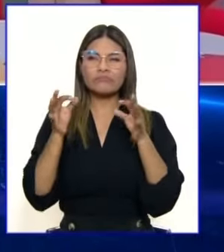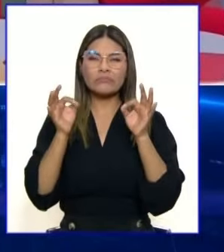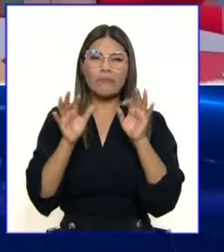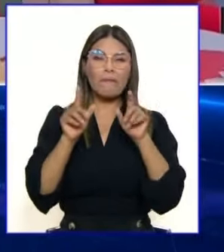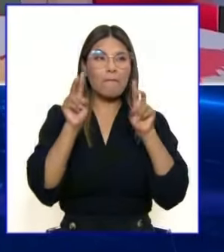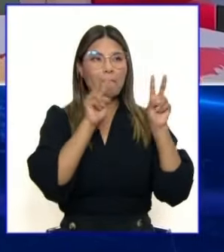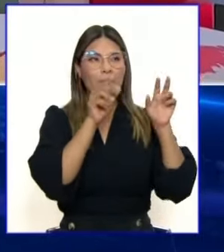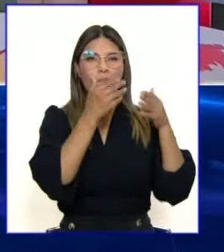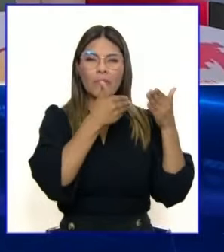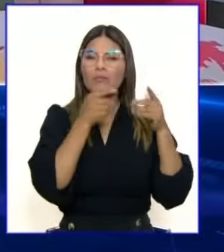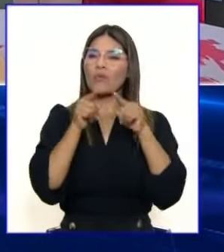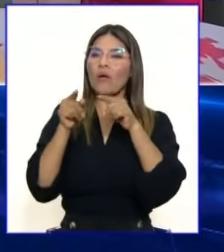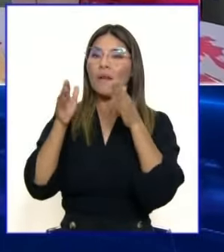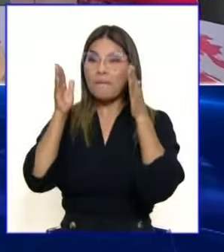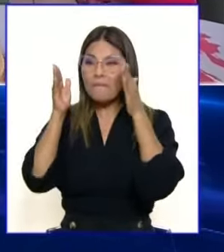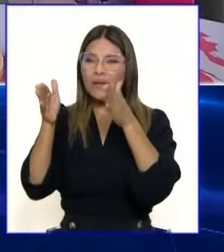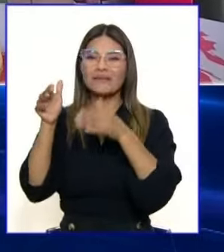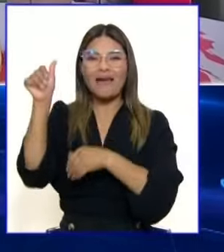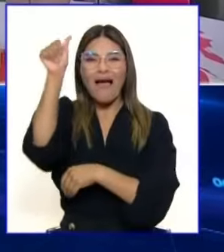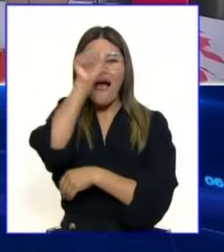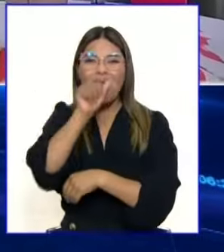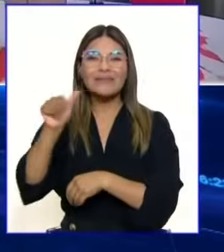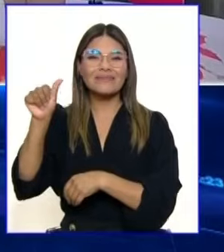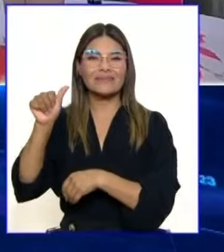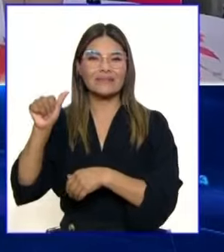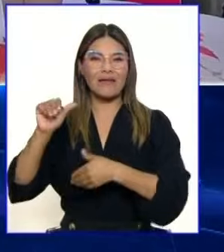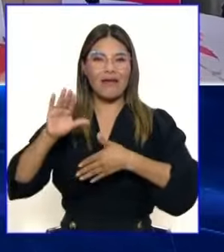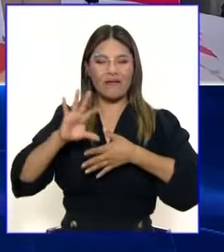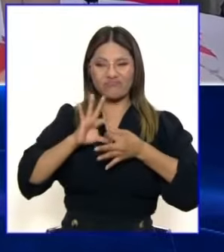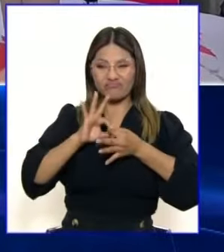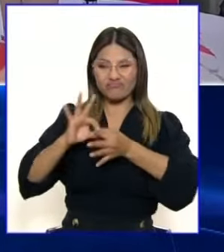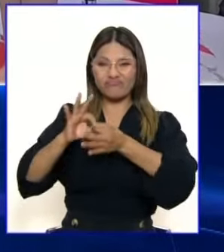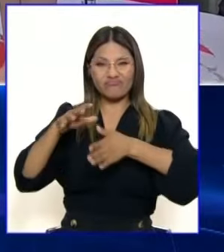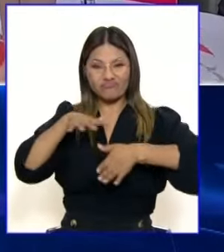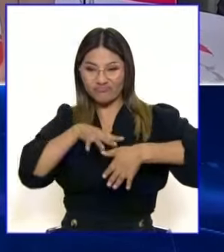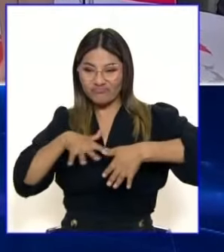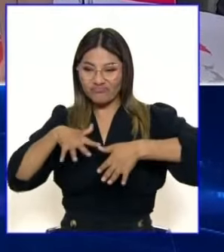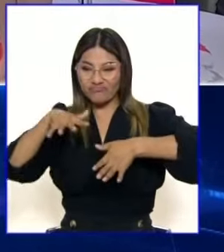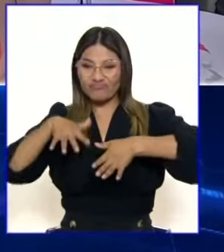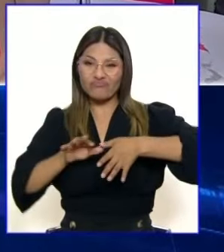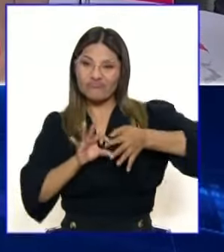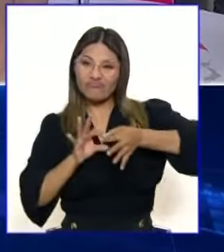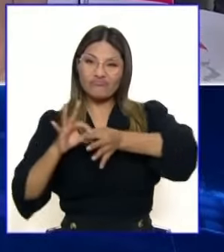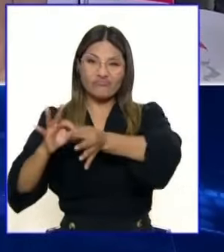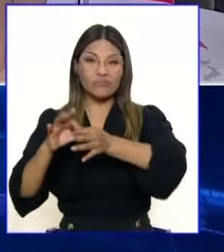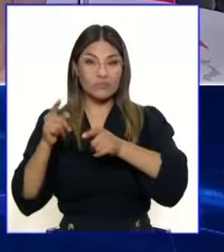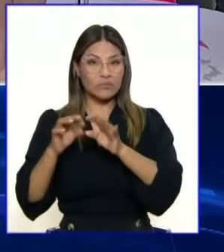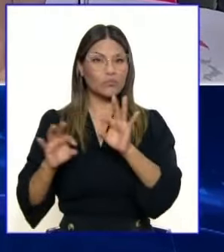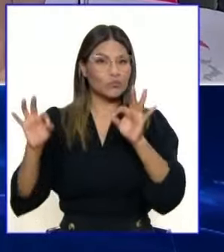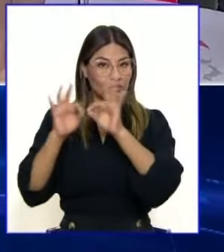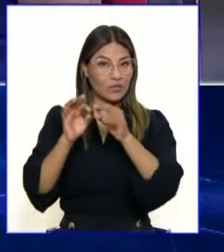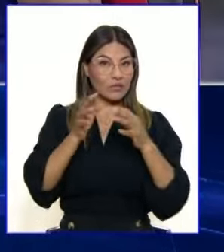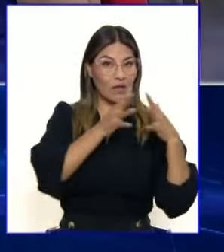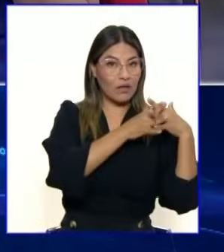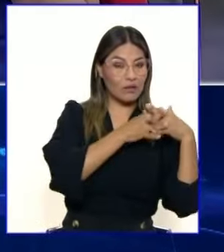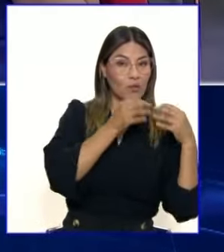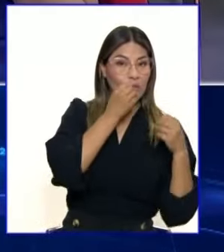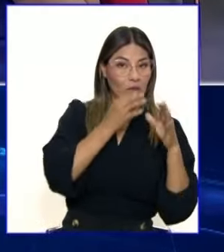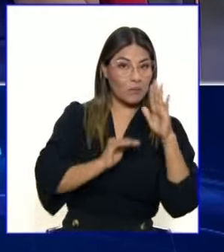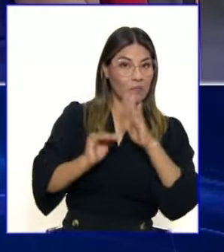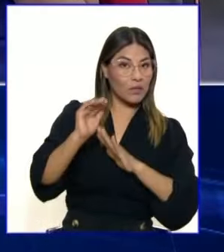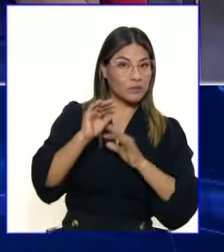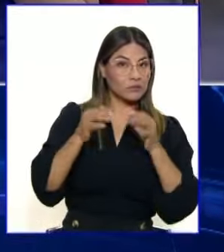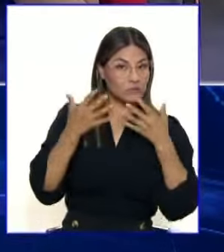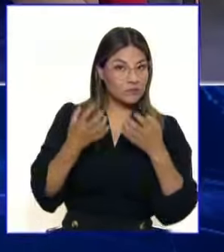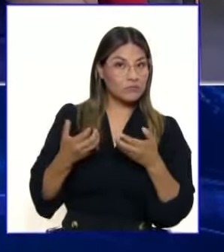seguridad. ¿El Asia-Pacífico sigue siendo una región prioritaria para la política exterior de los Estados Unidos? La